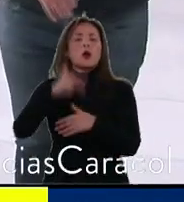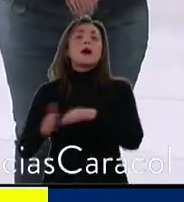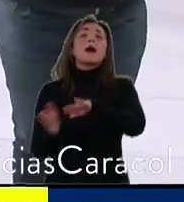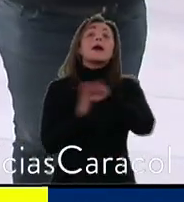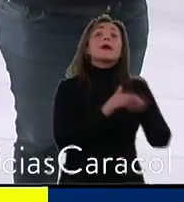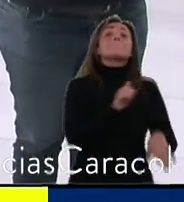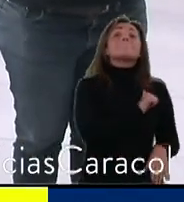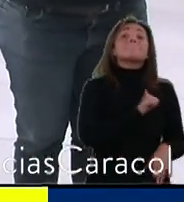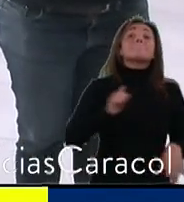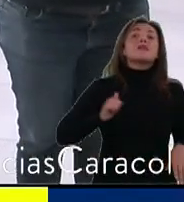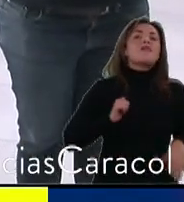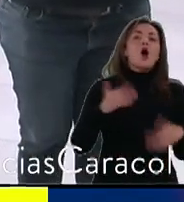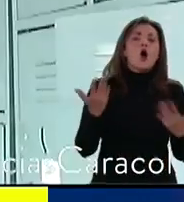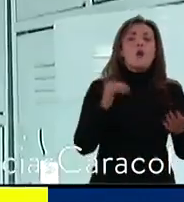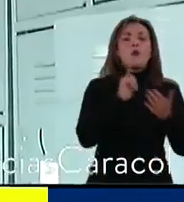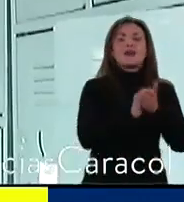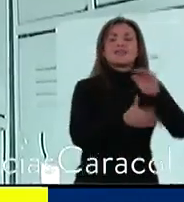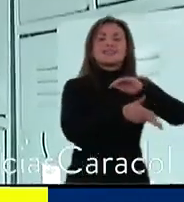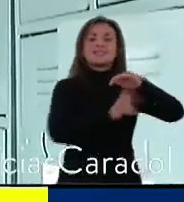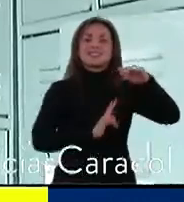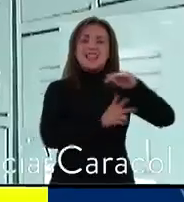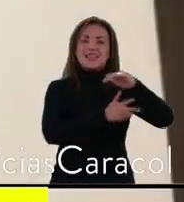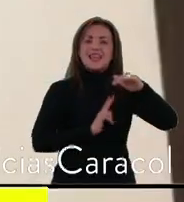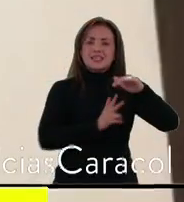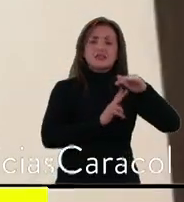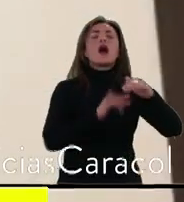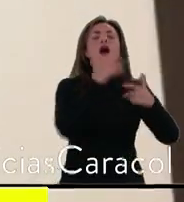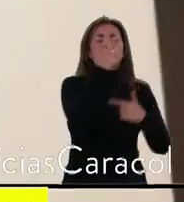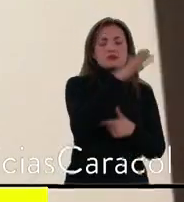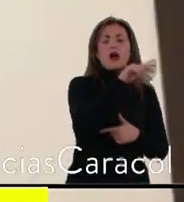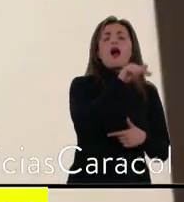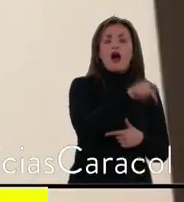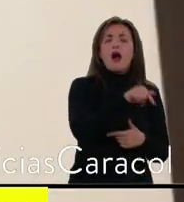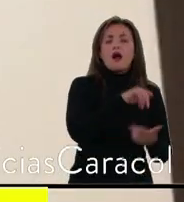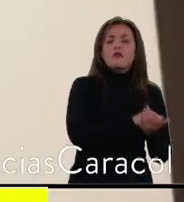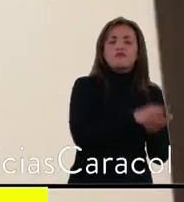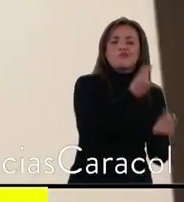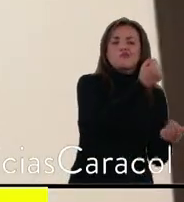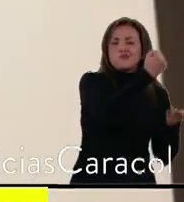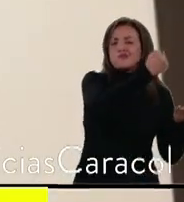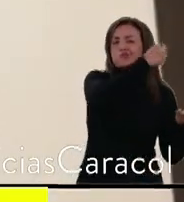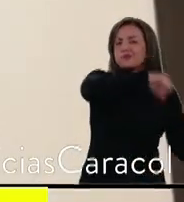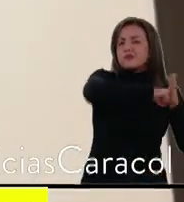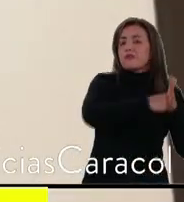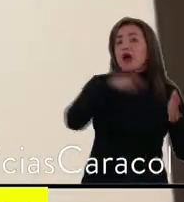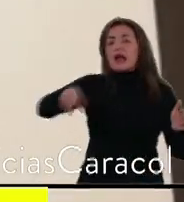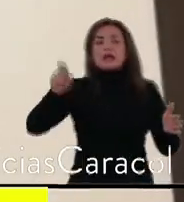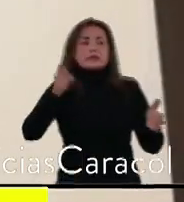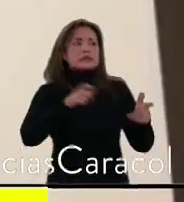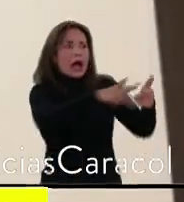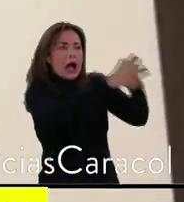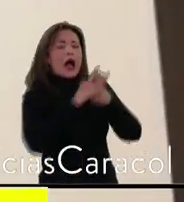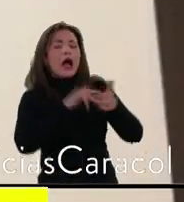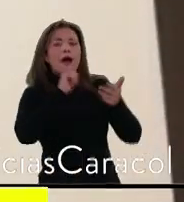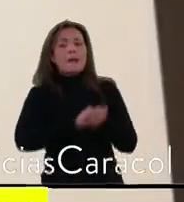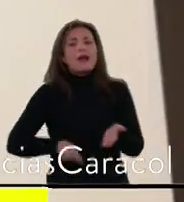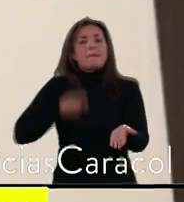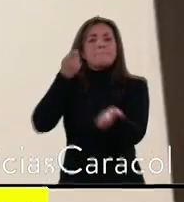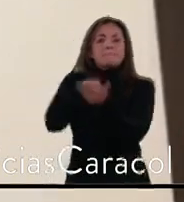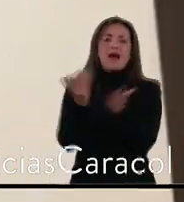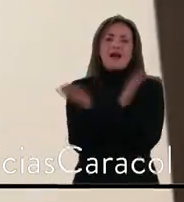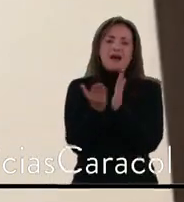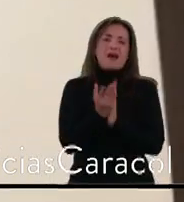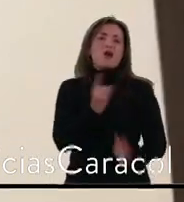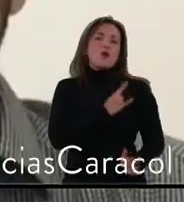privadas, a través del ICETEX, se han dispuesto unos recursos para que los jóvenes puedan tener su valor de matrícula y no vean